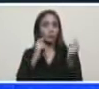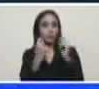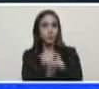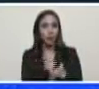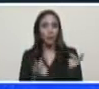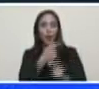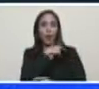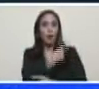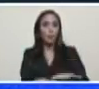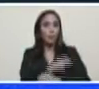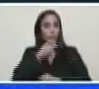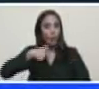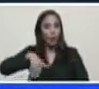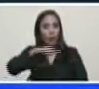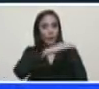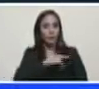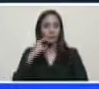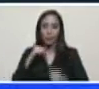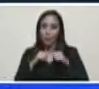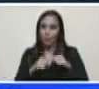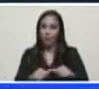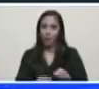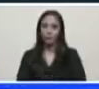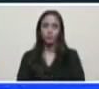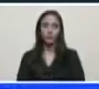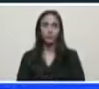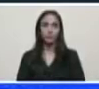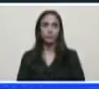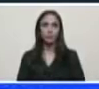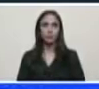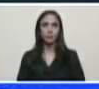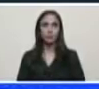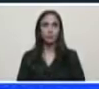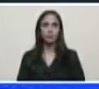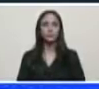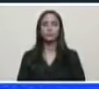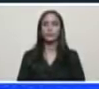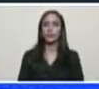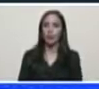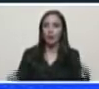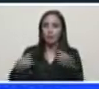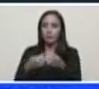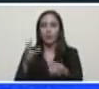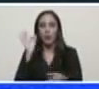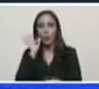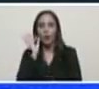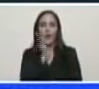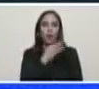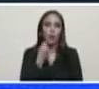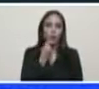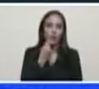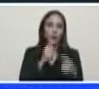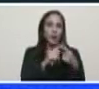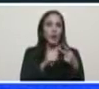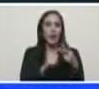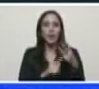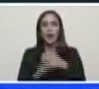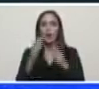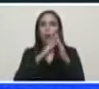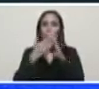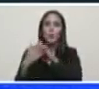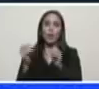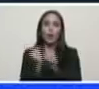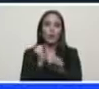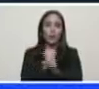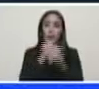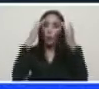fuerzas populares en congreso permanente la fuerza de las mujeres de la juventud de las comunas de la clase Obrera de